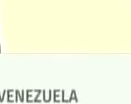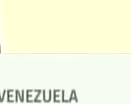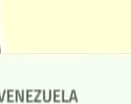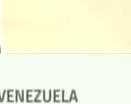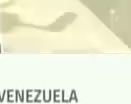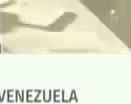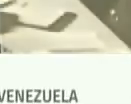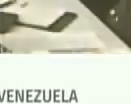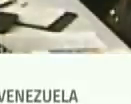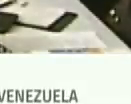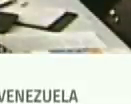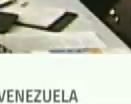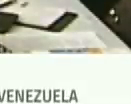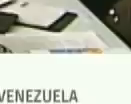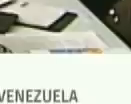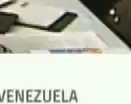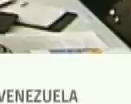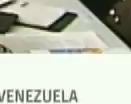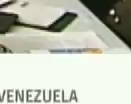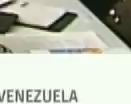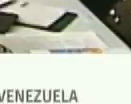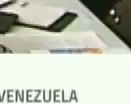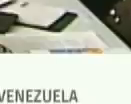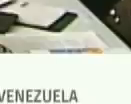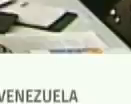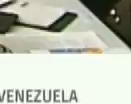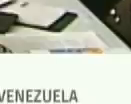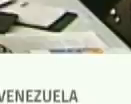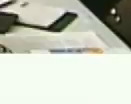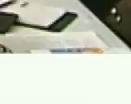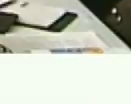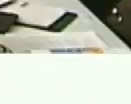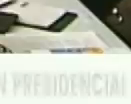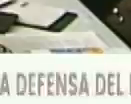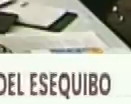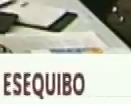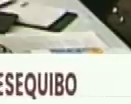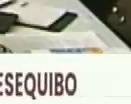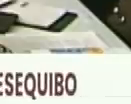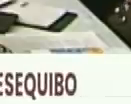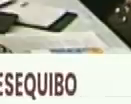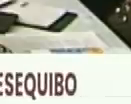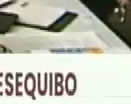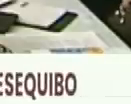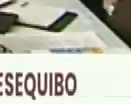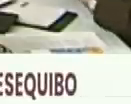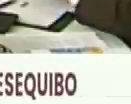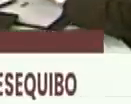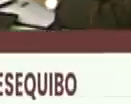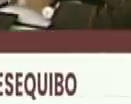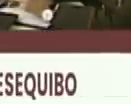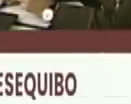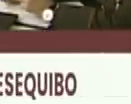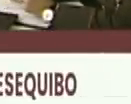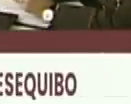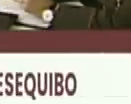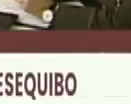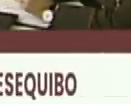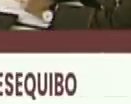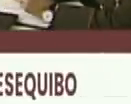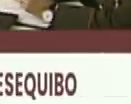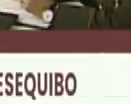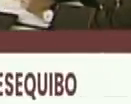del Esequibo y de nuestra integridad territorial. Queremos muy especialmente agradecer